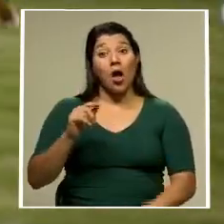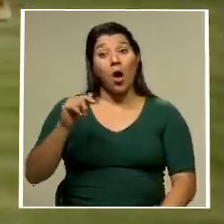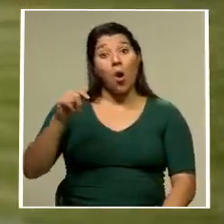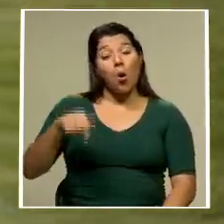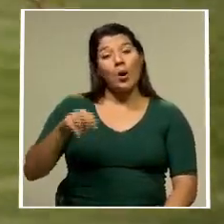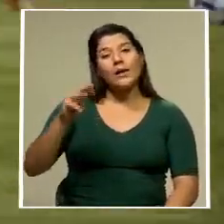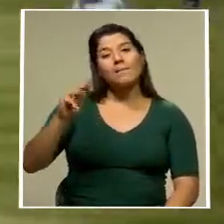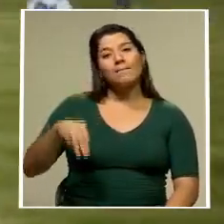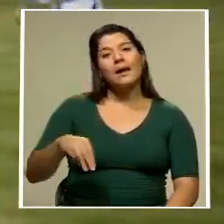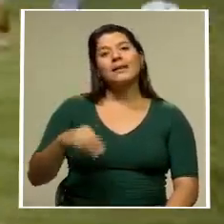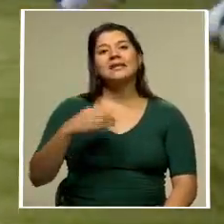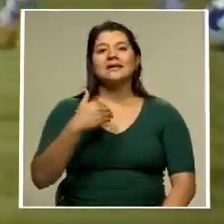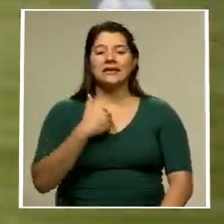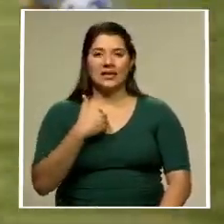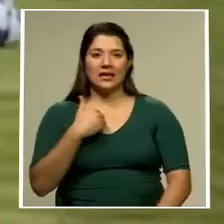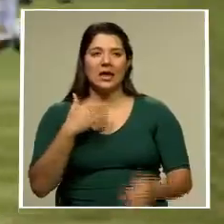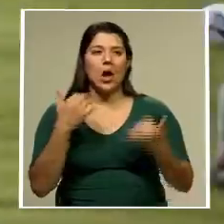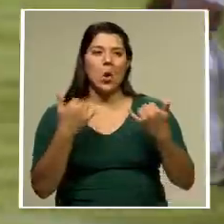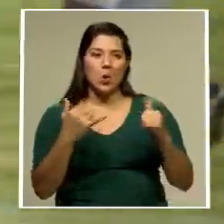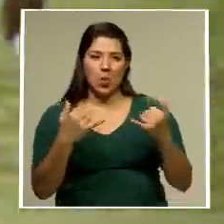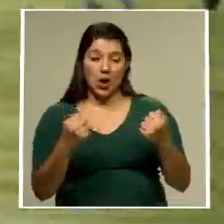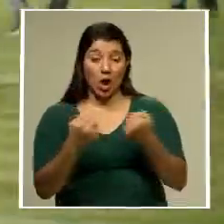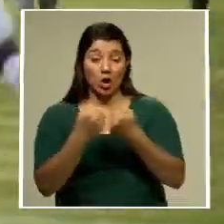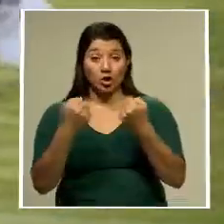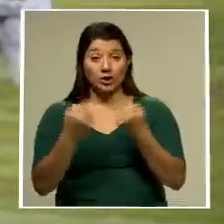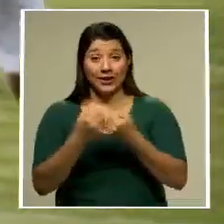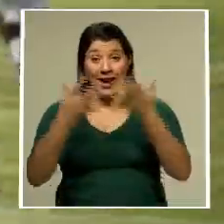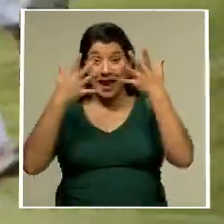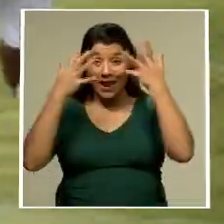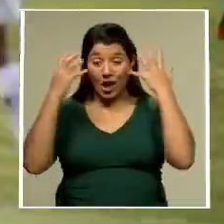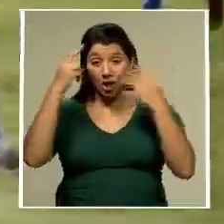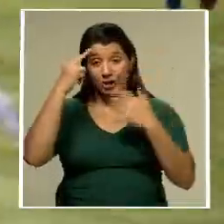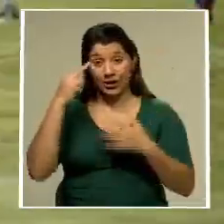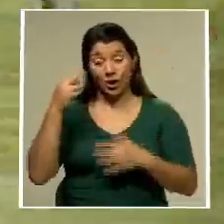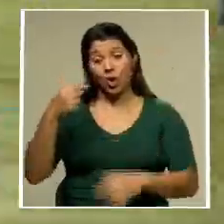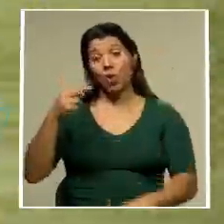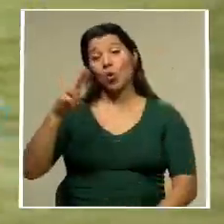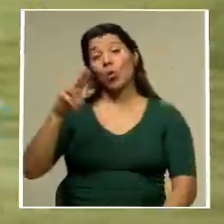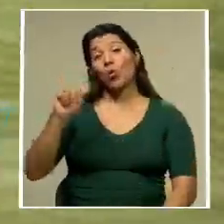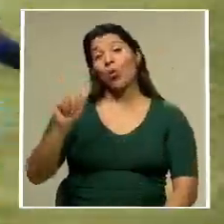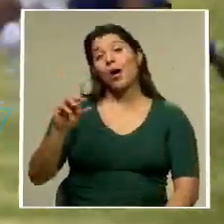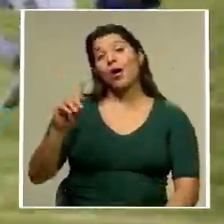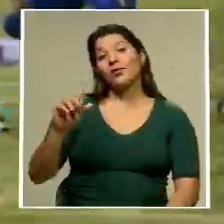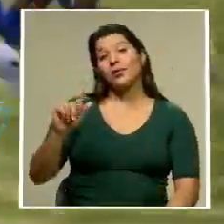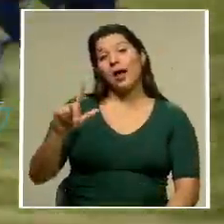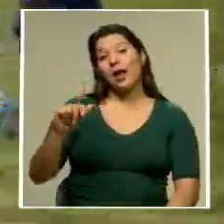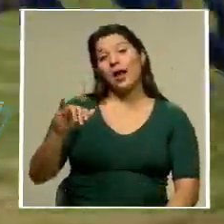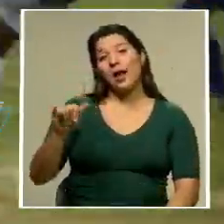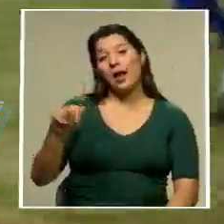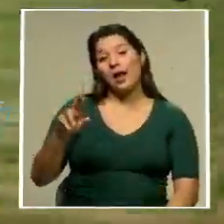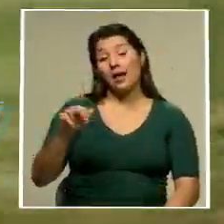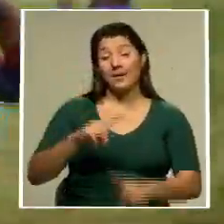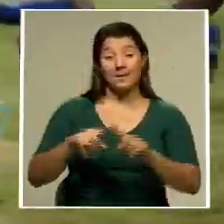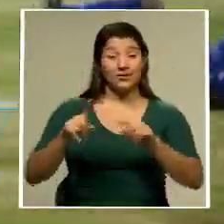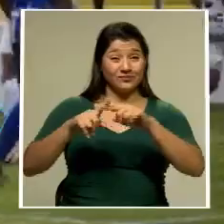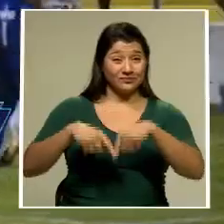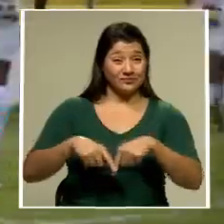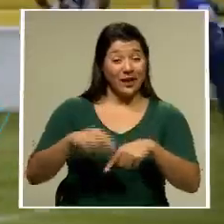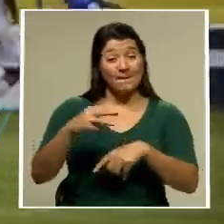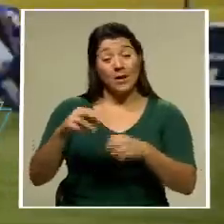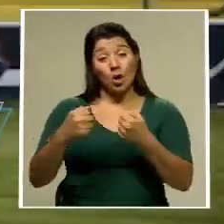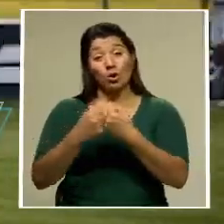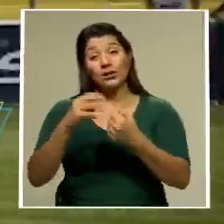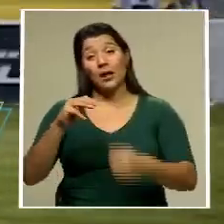un colectivo de varios tiempos ante Leones Negros de Guadalajara, el cual fue suspendido. El miércoles se medirá a Morelia y cerrará su